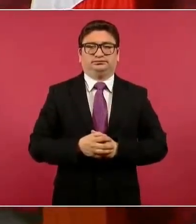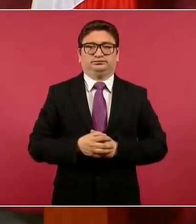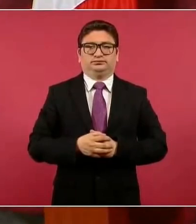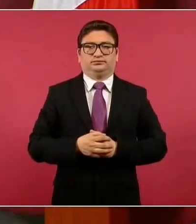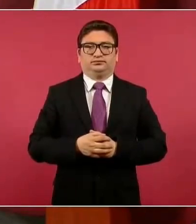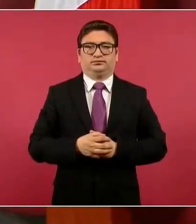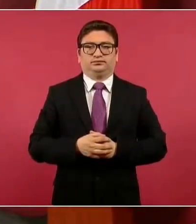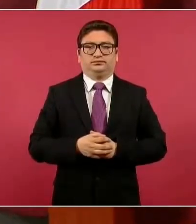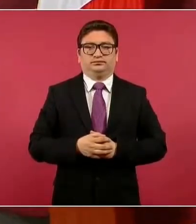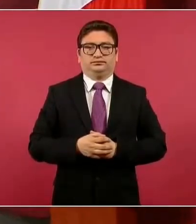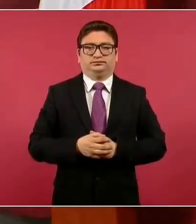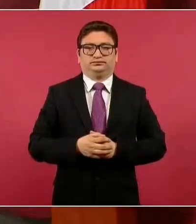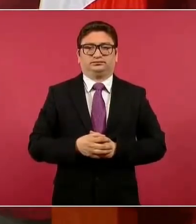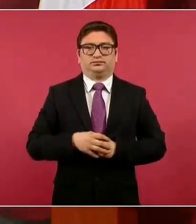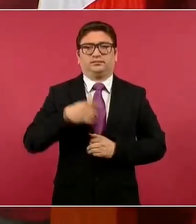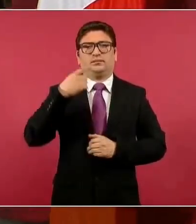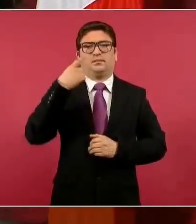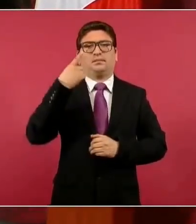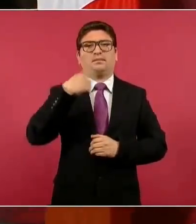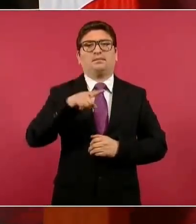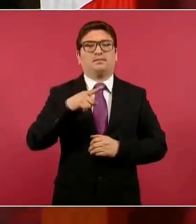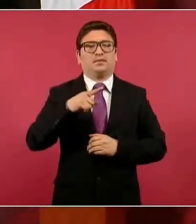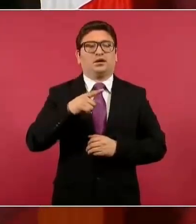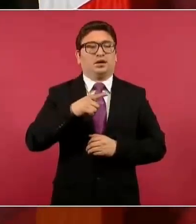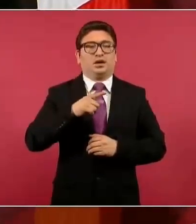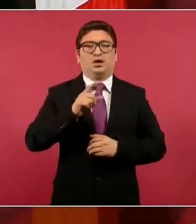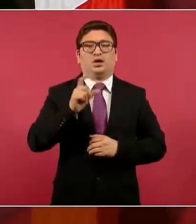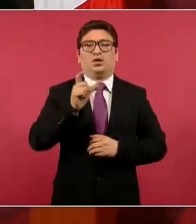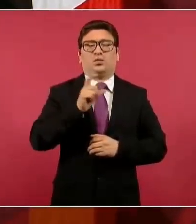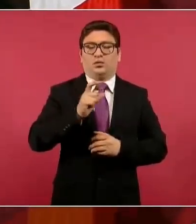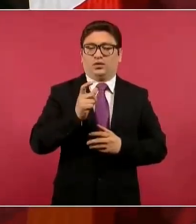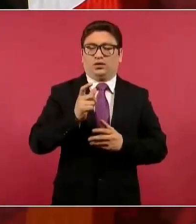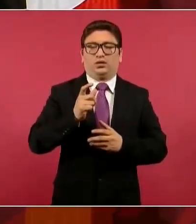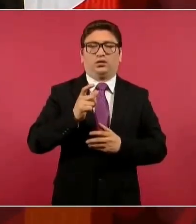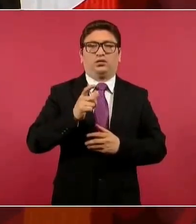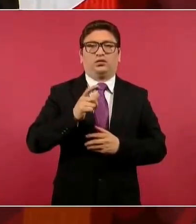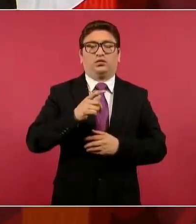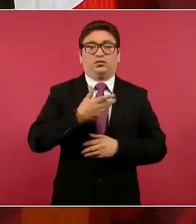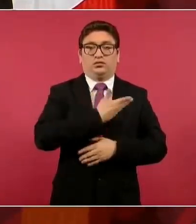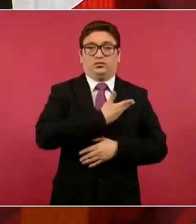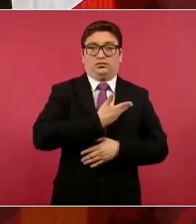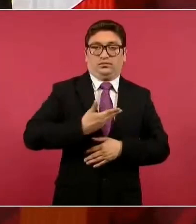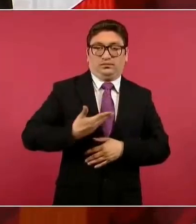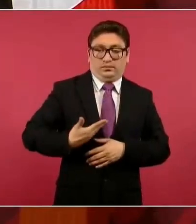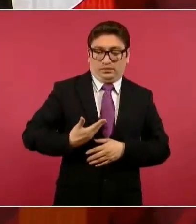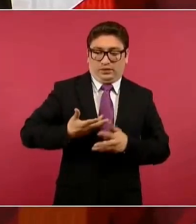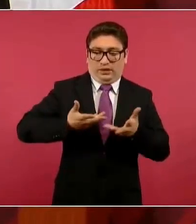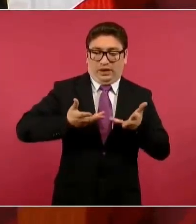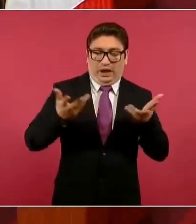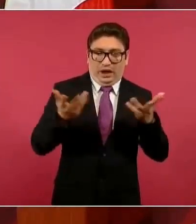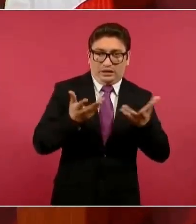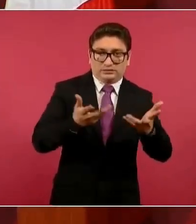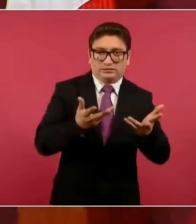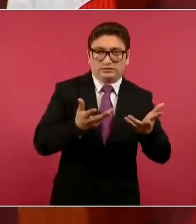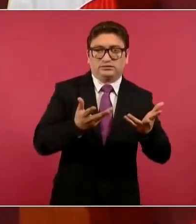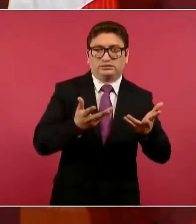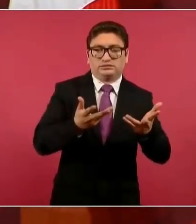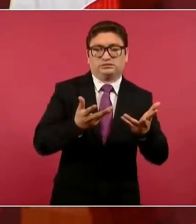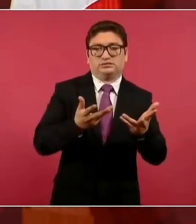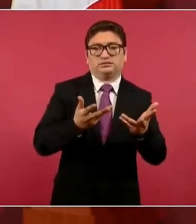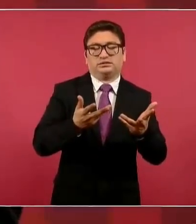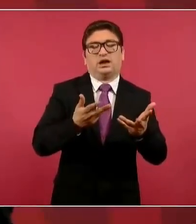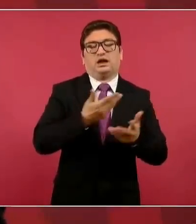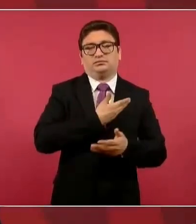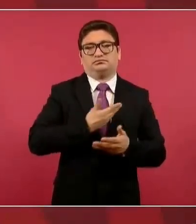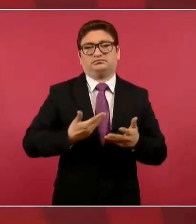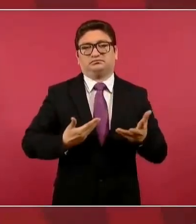para contrarrestar las acciones del Ejecutivo, debilitar al Poder